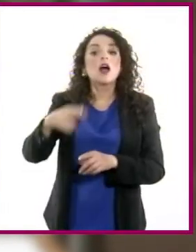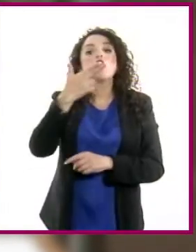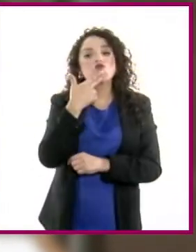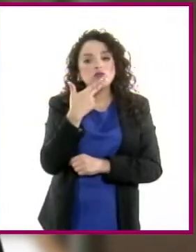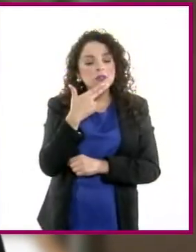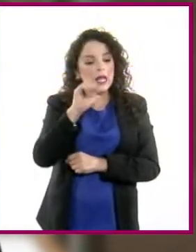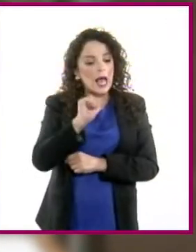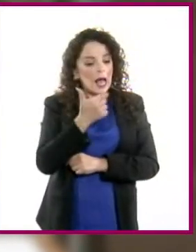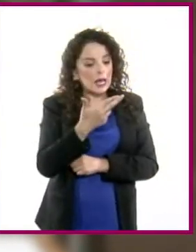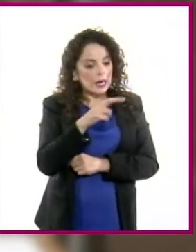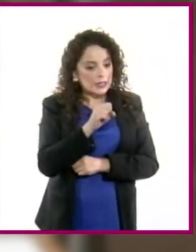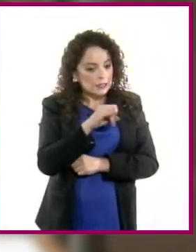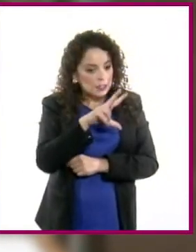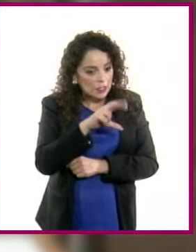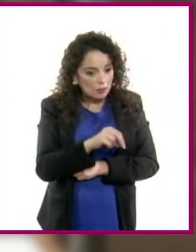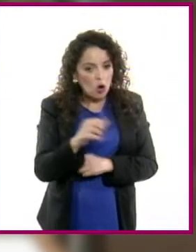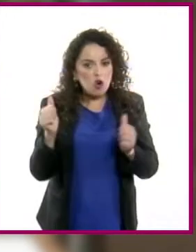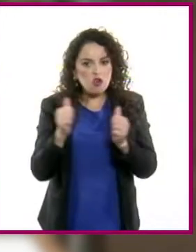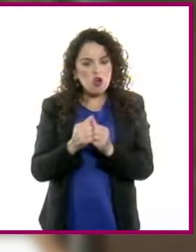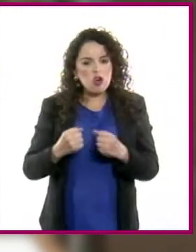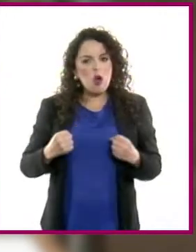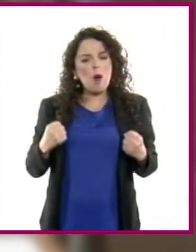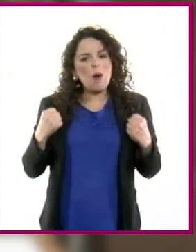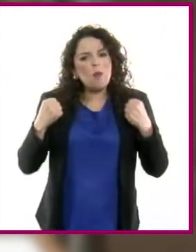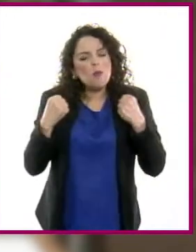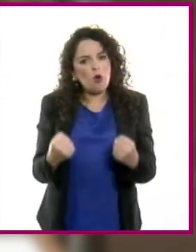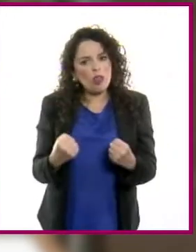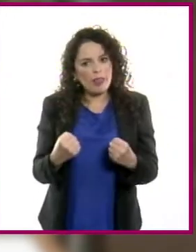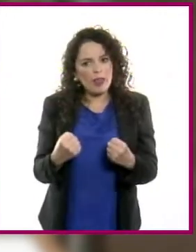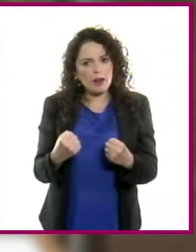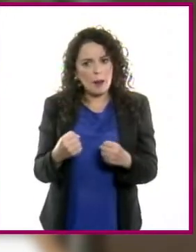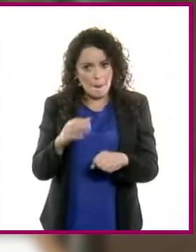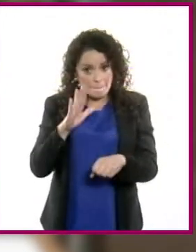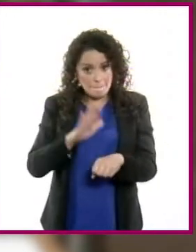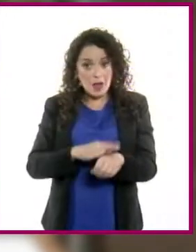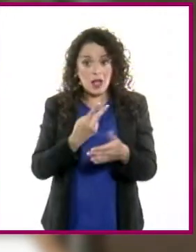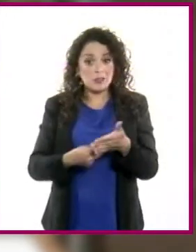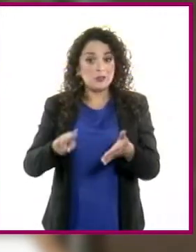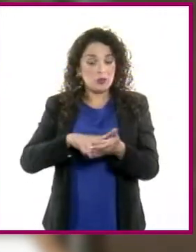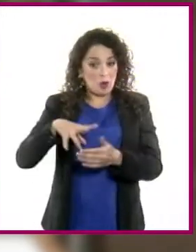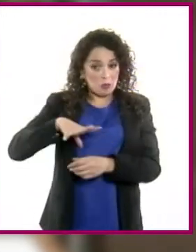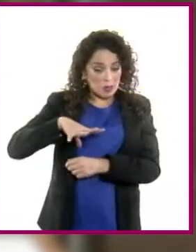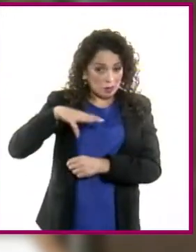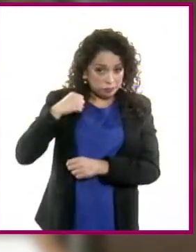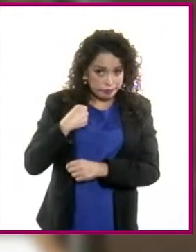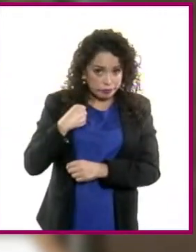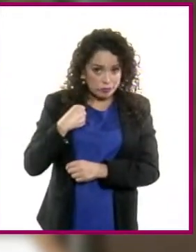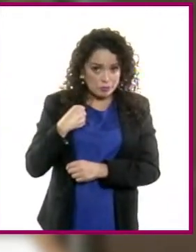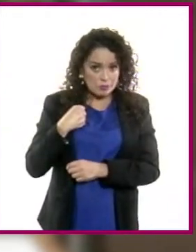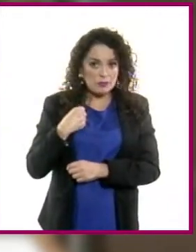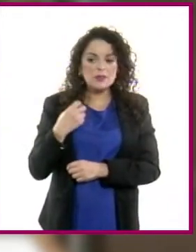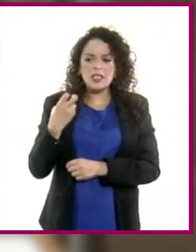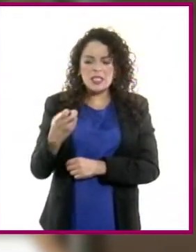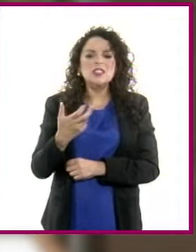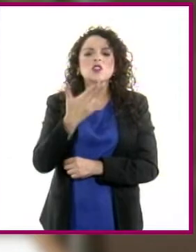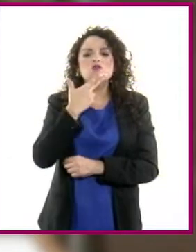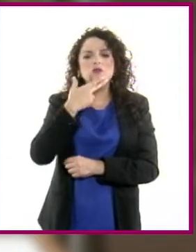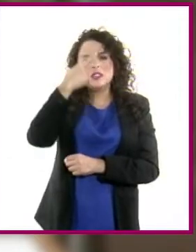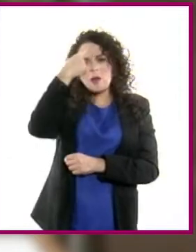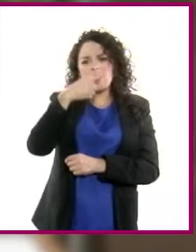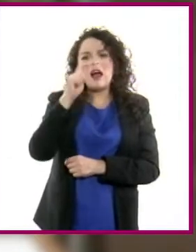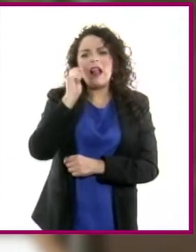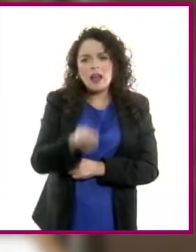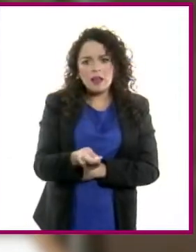una posición de poder. Esta se aplica con el objetivo de mantener el orden o de